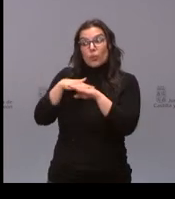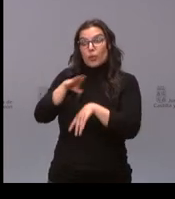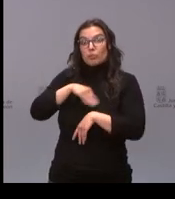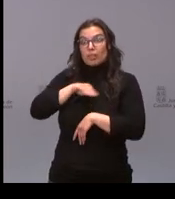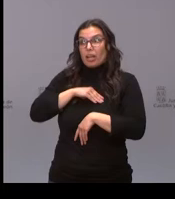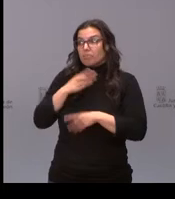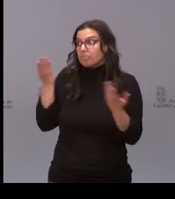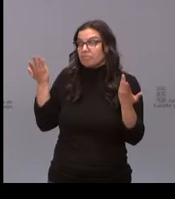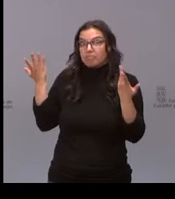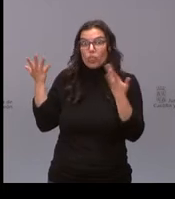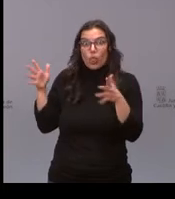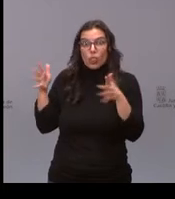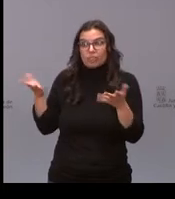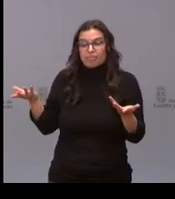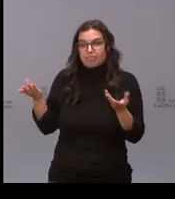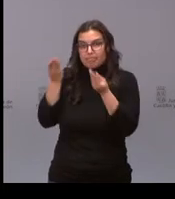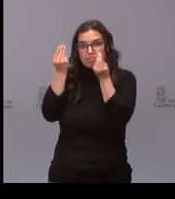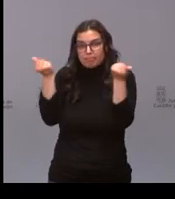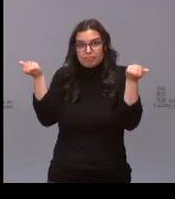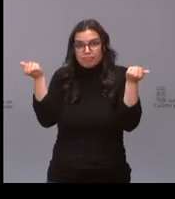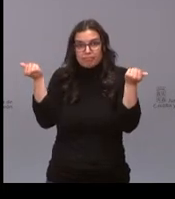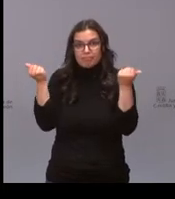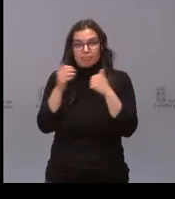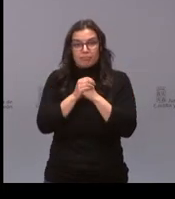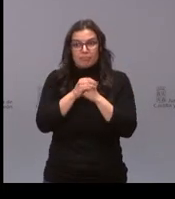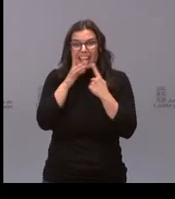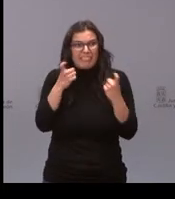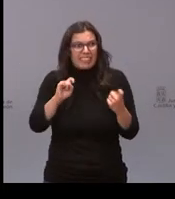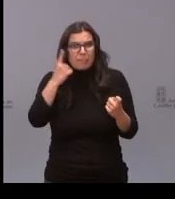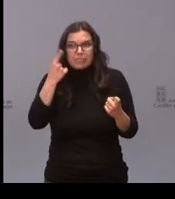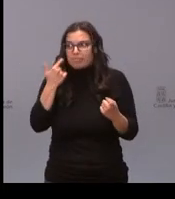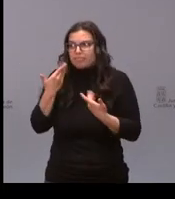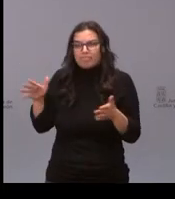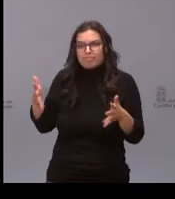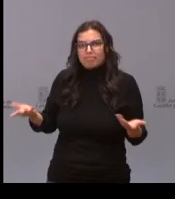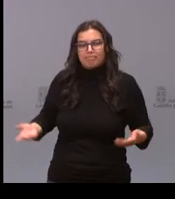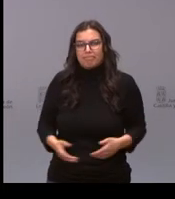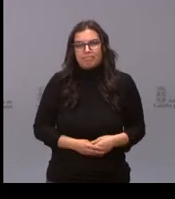estos momentos, del gobierno de España en estos momentos cuando más se le necesitaba.